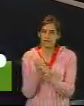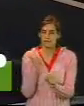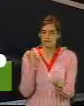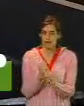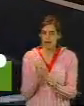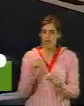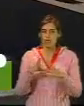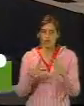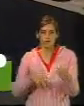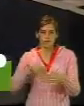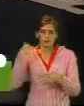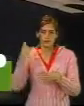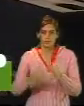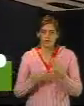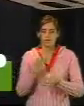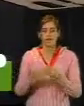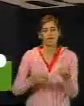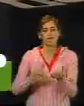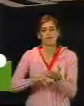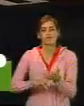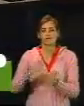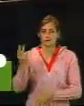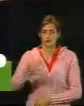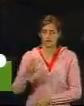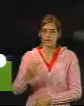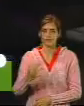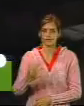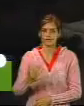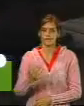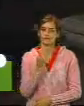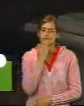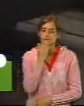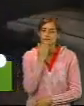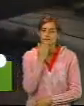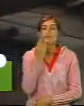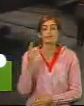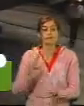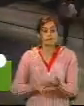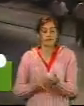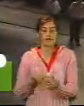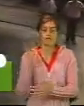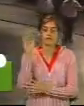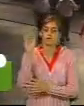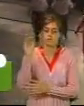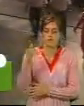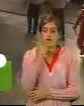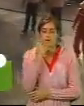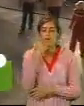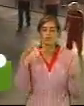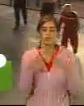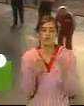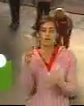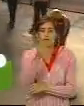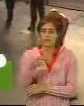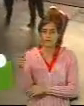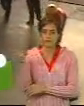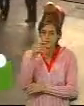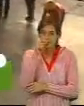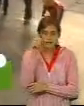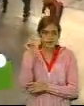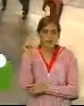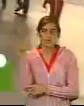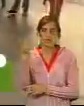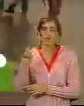para que este proyecto sea verdaderamente una realidad y que, bueno, todos los venezolanos y venezolanas